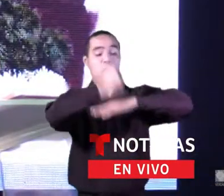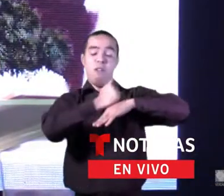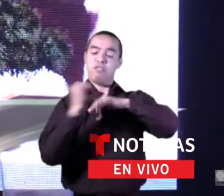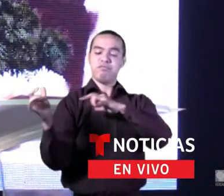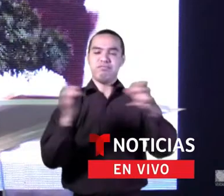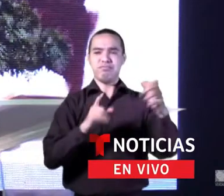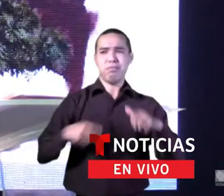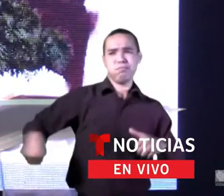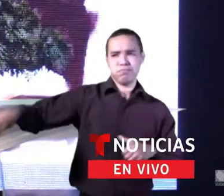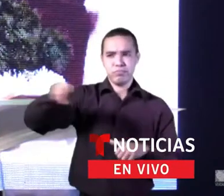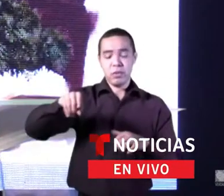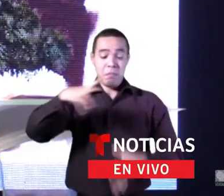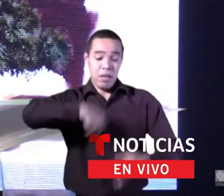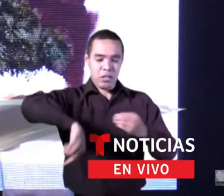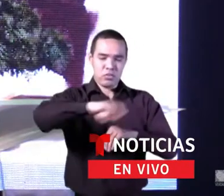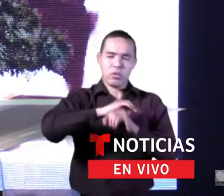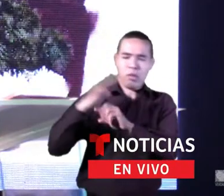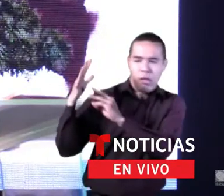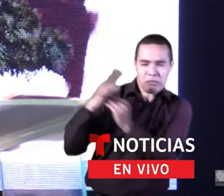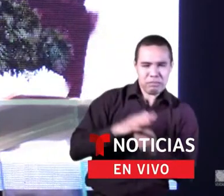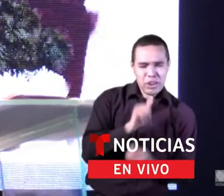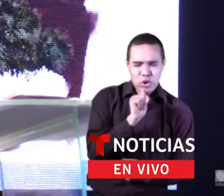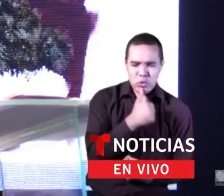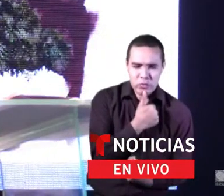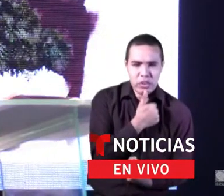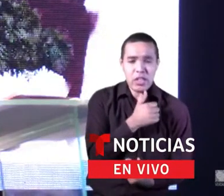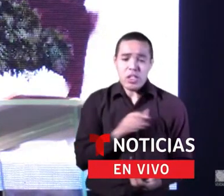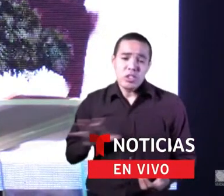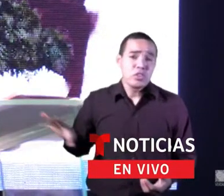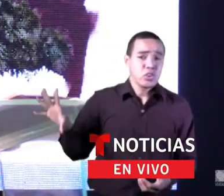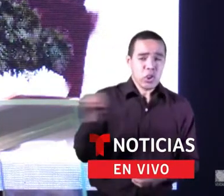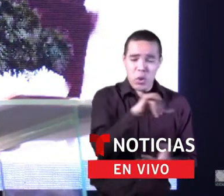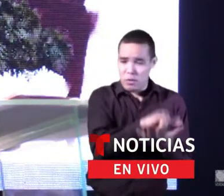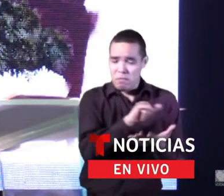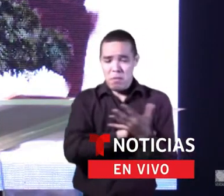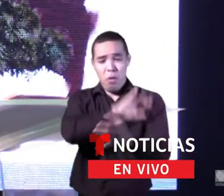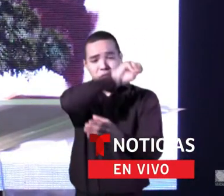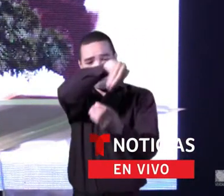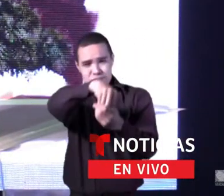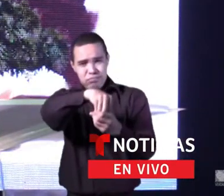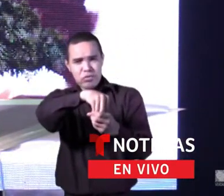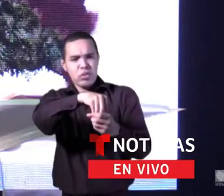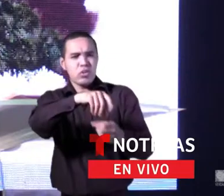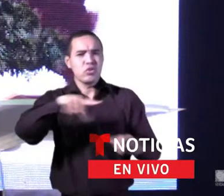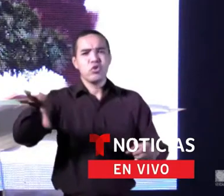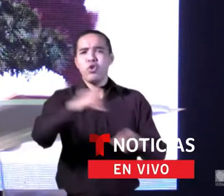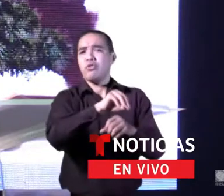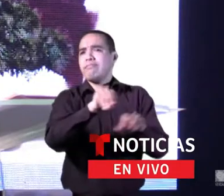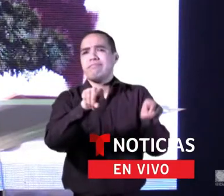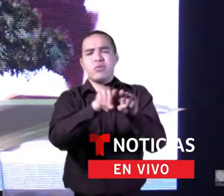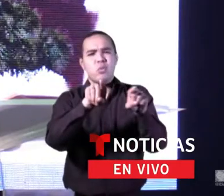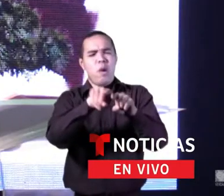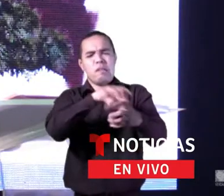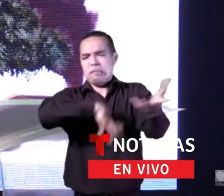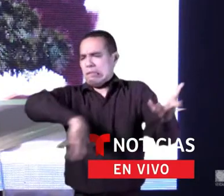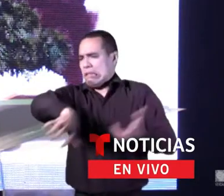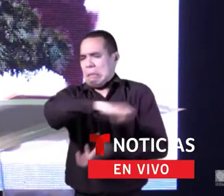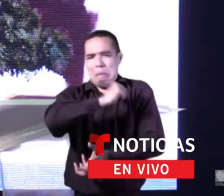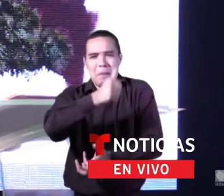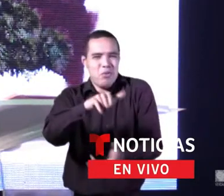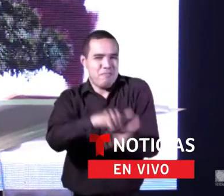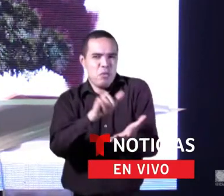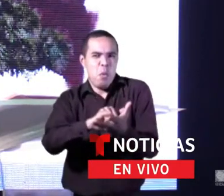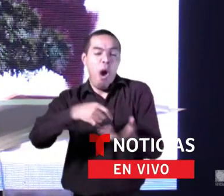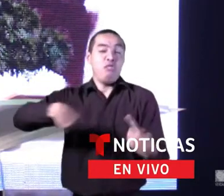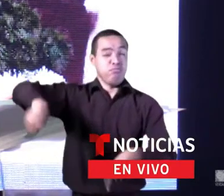los padecemos todos aquellos que estuvimos en el ojo del huracán de la guerra